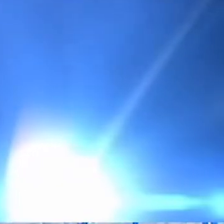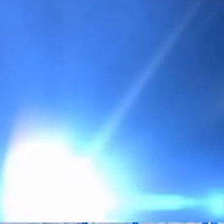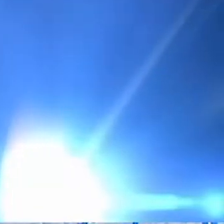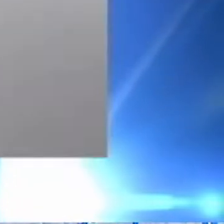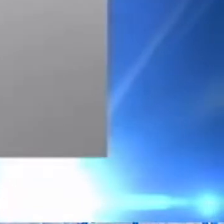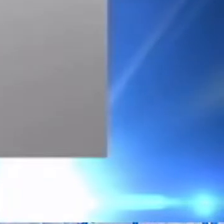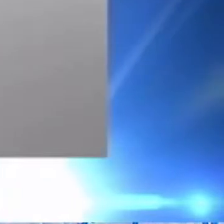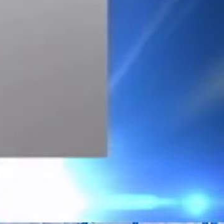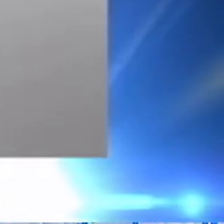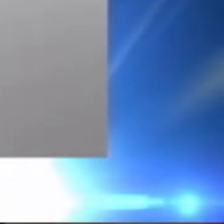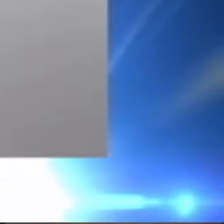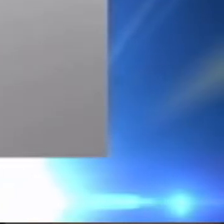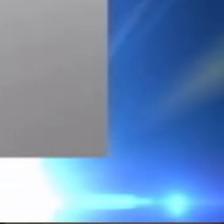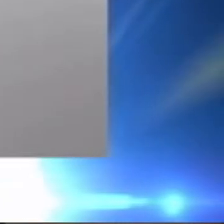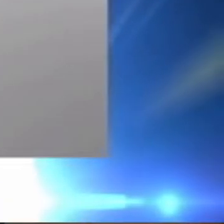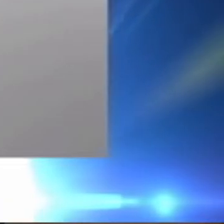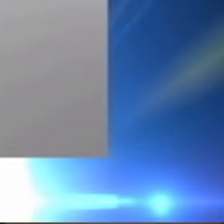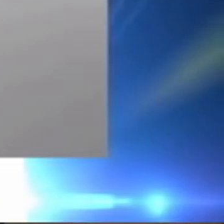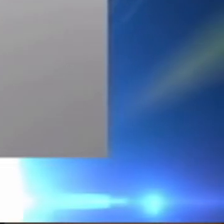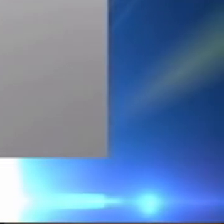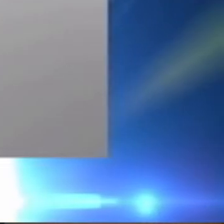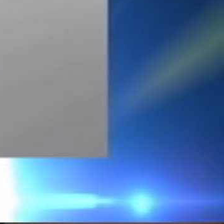que nos han enviado nuestros televidentes.